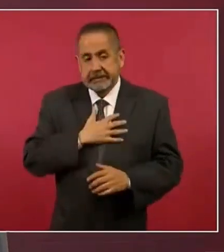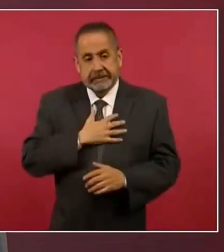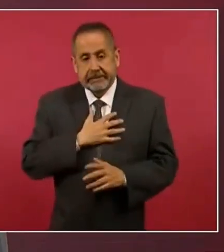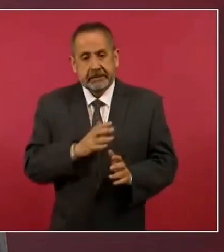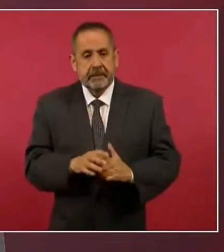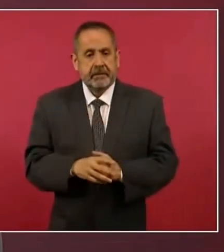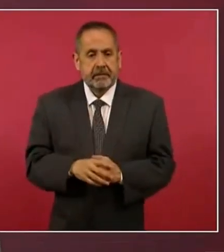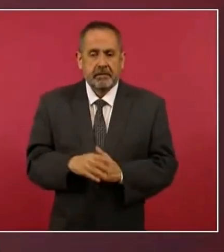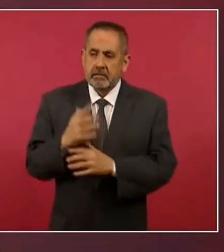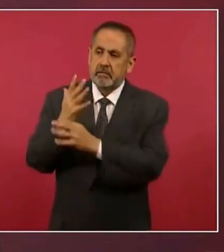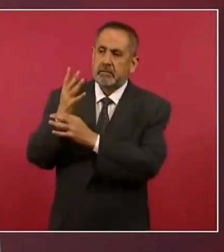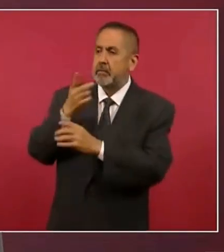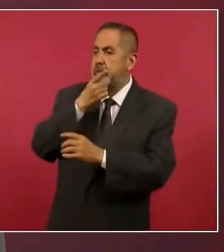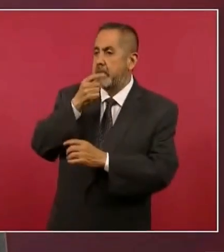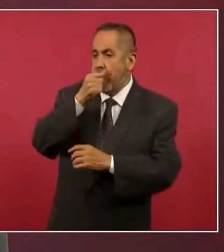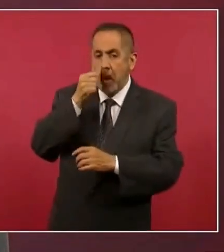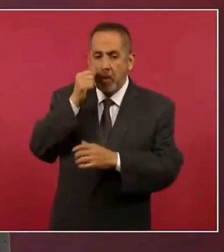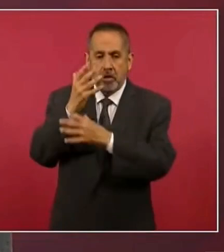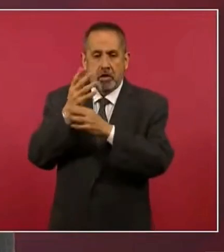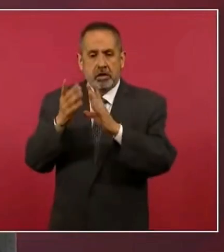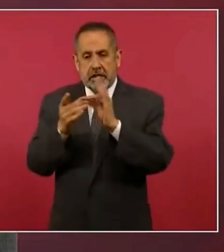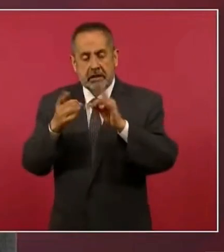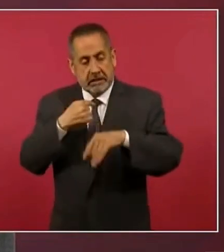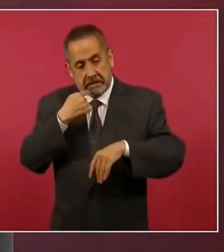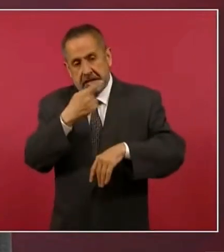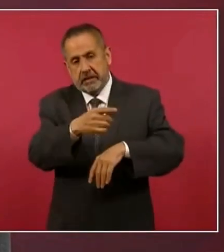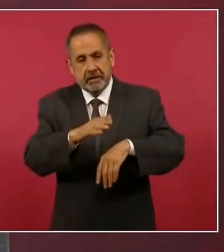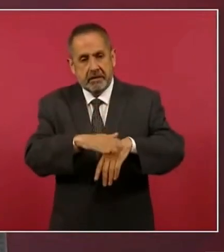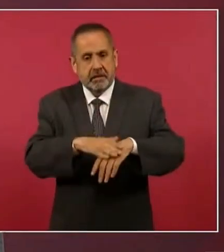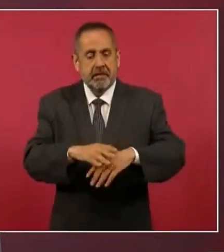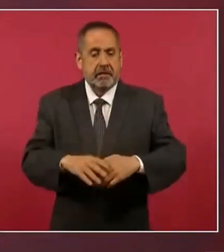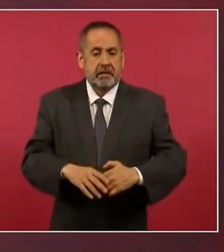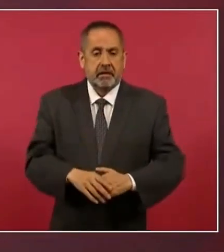Y parafraseando a Juárez, diría: